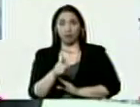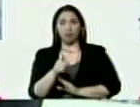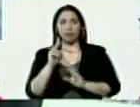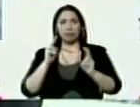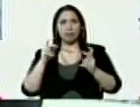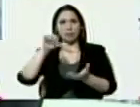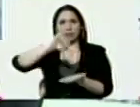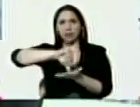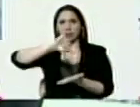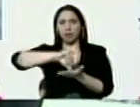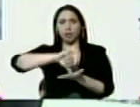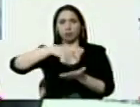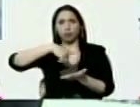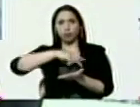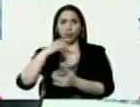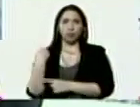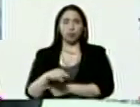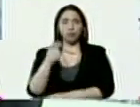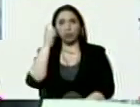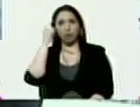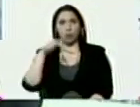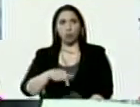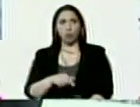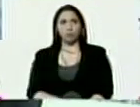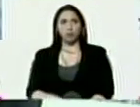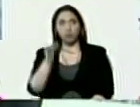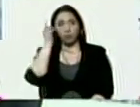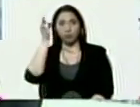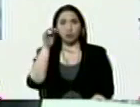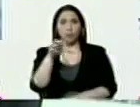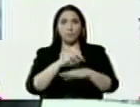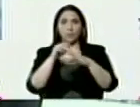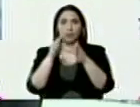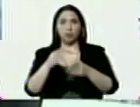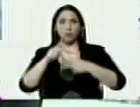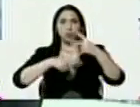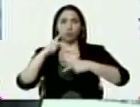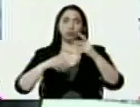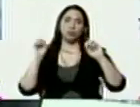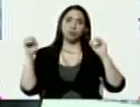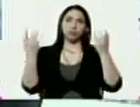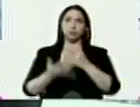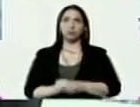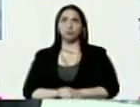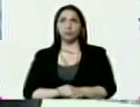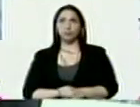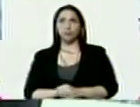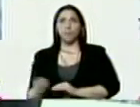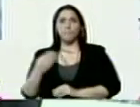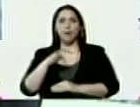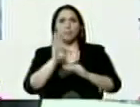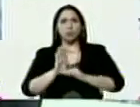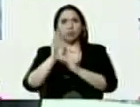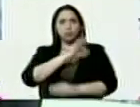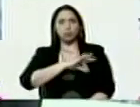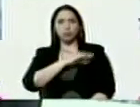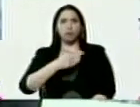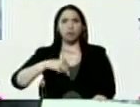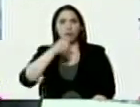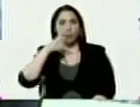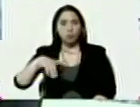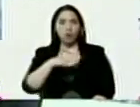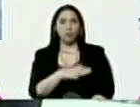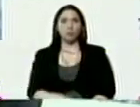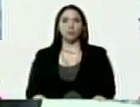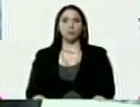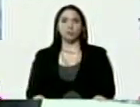central que hemos tenido el día de hoy en el Consejo de Ministros: producir para vencer, más protección social para nuestro pueblo,